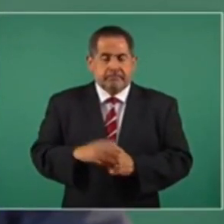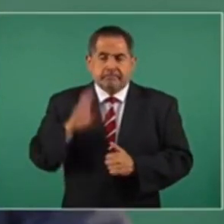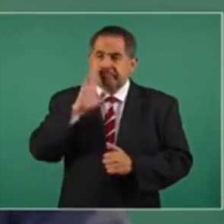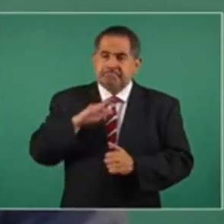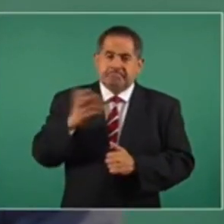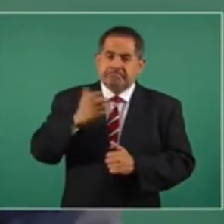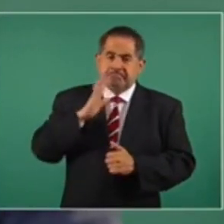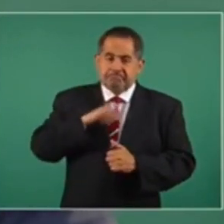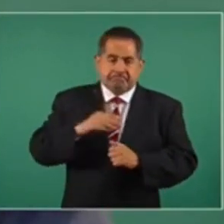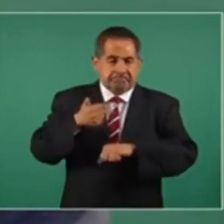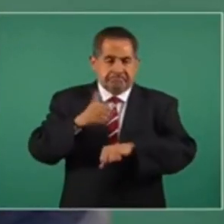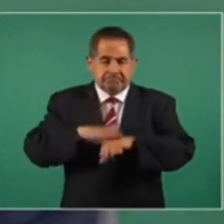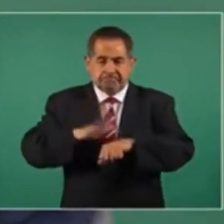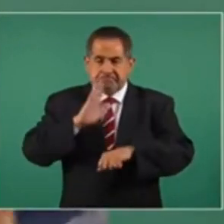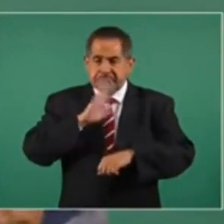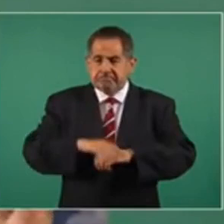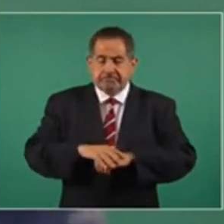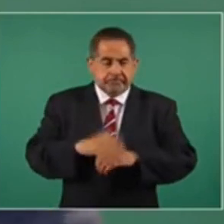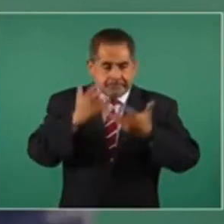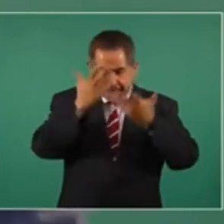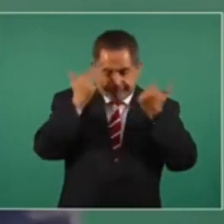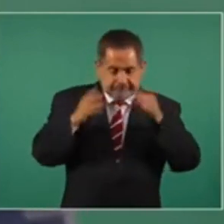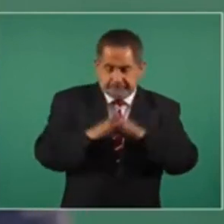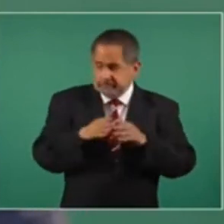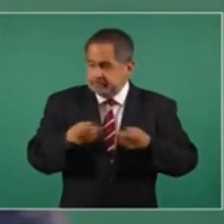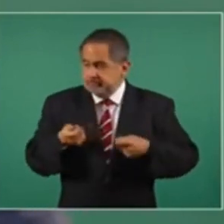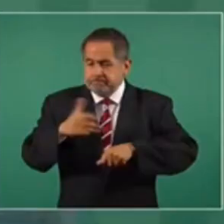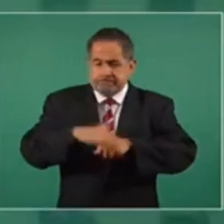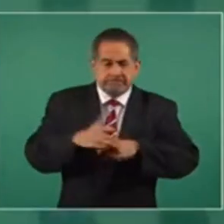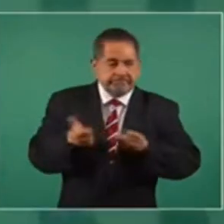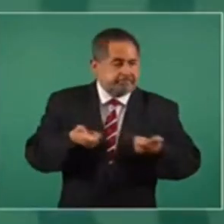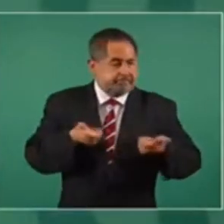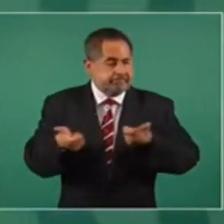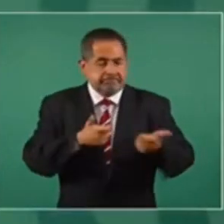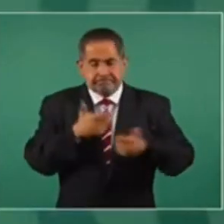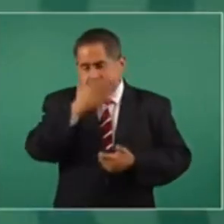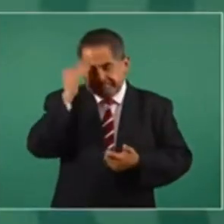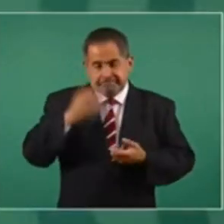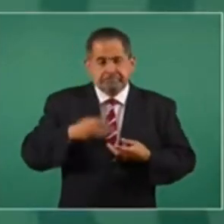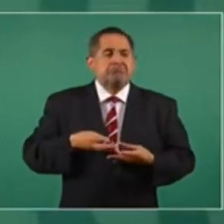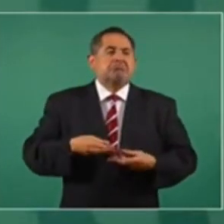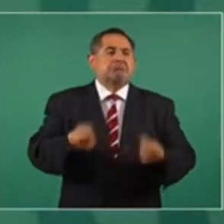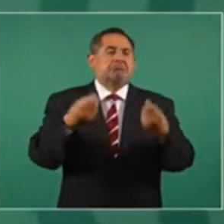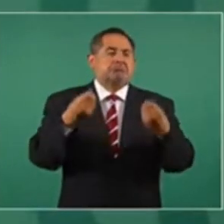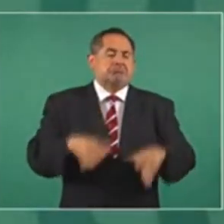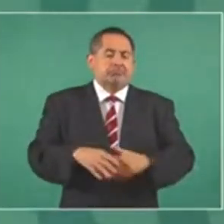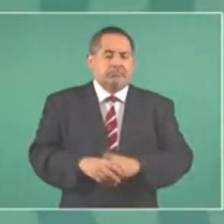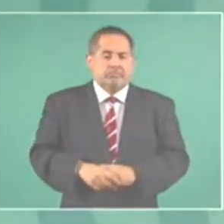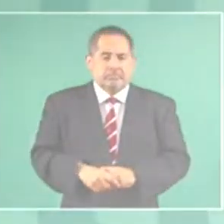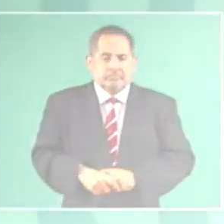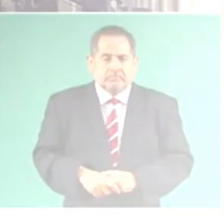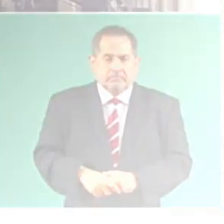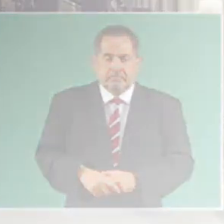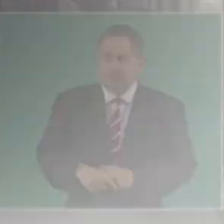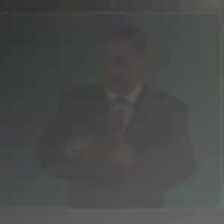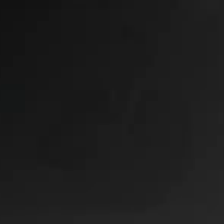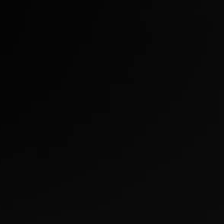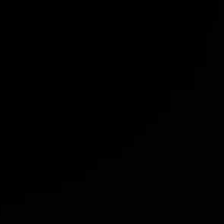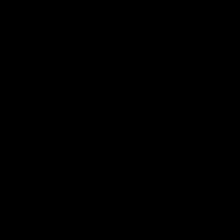mal, no supieron administrar bien los fondos. Muchas gracias, señor presidente. Sí.